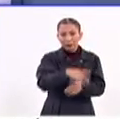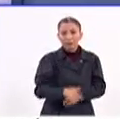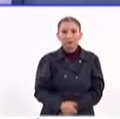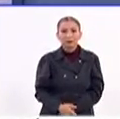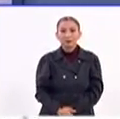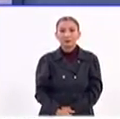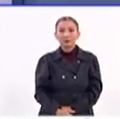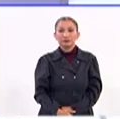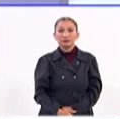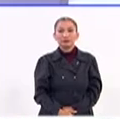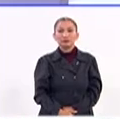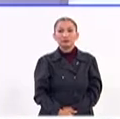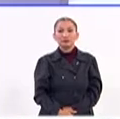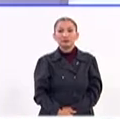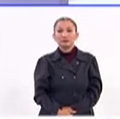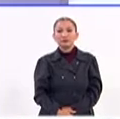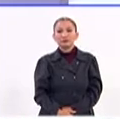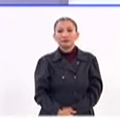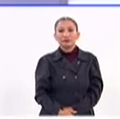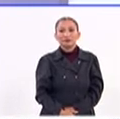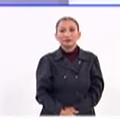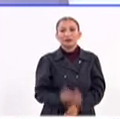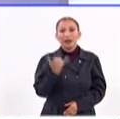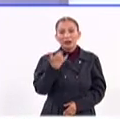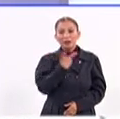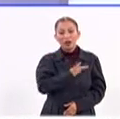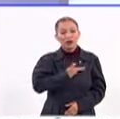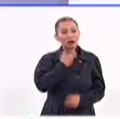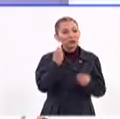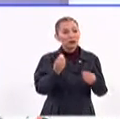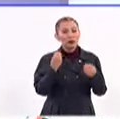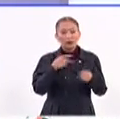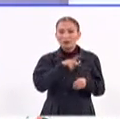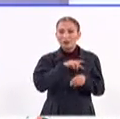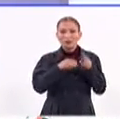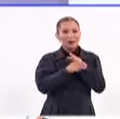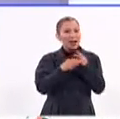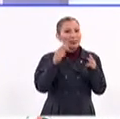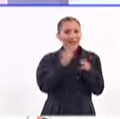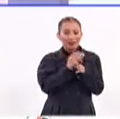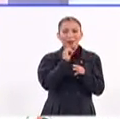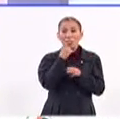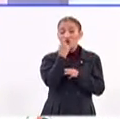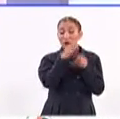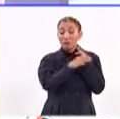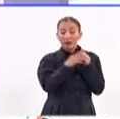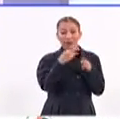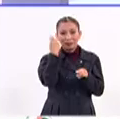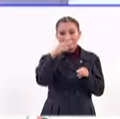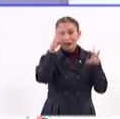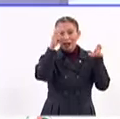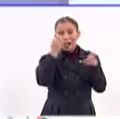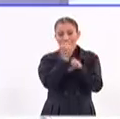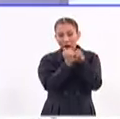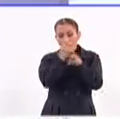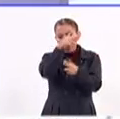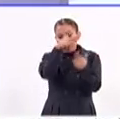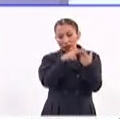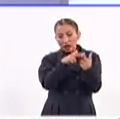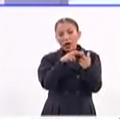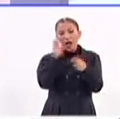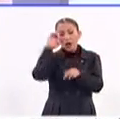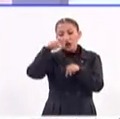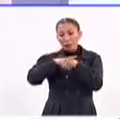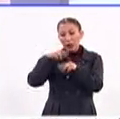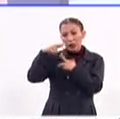mexicanas. Claro. Y me agradan mucho mis materias, de hecho tengo una materia que se llama Estudios Regionales de Europa